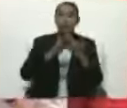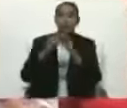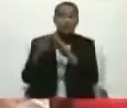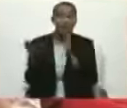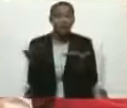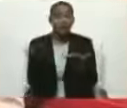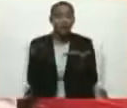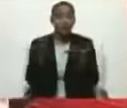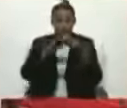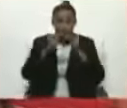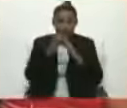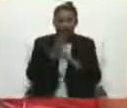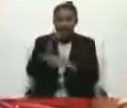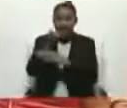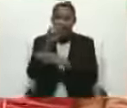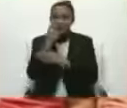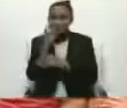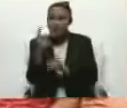son nuestras.